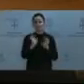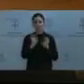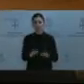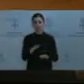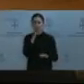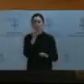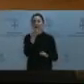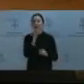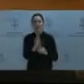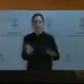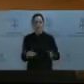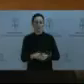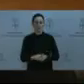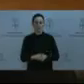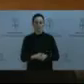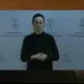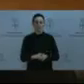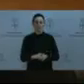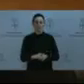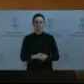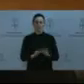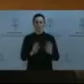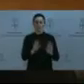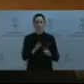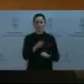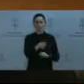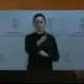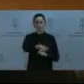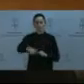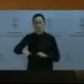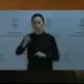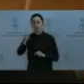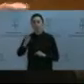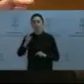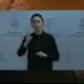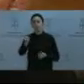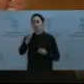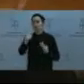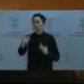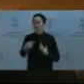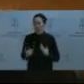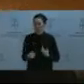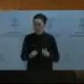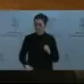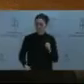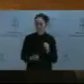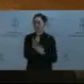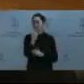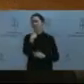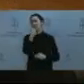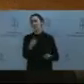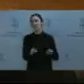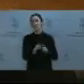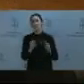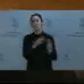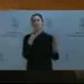como ustedes solamente dan los datos negativos, y aquí ya se ha dicho esta mañana, ese mismo portal Asturmix daba un dato